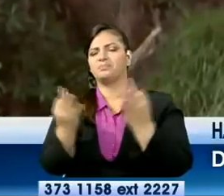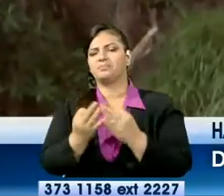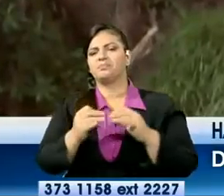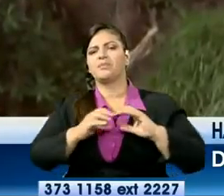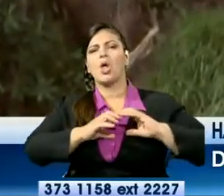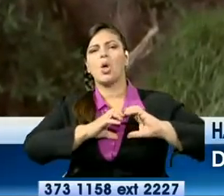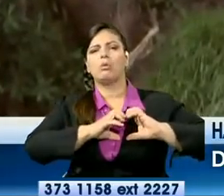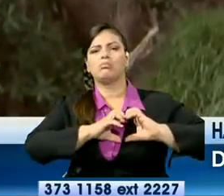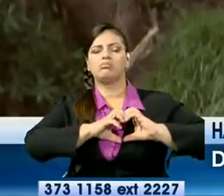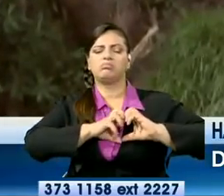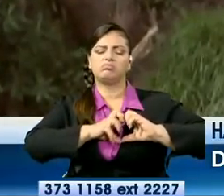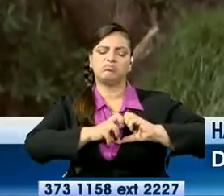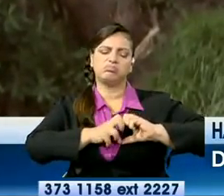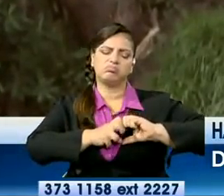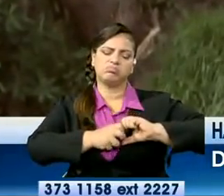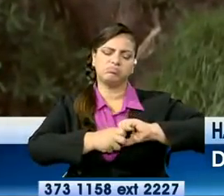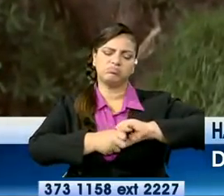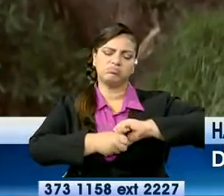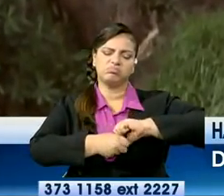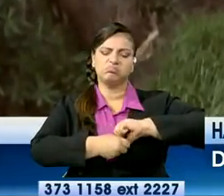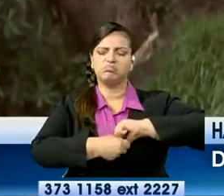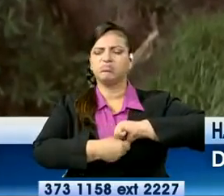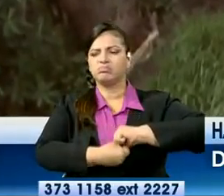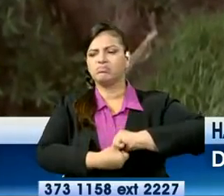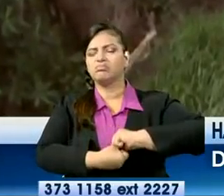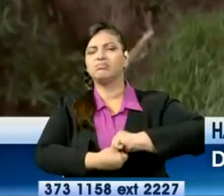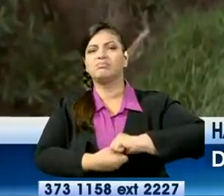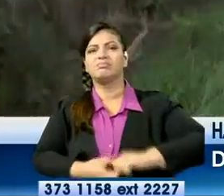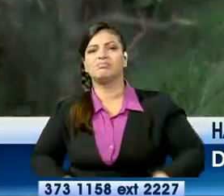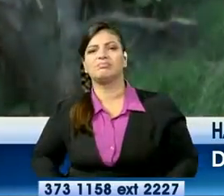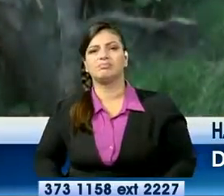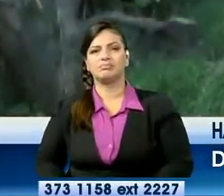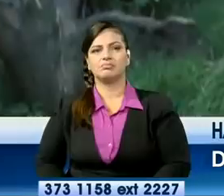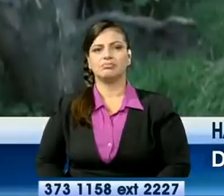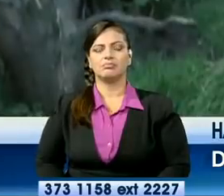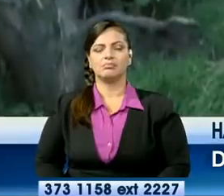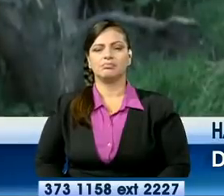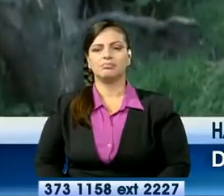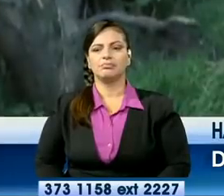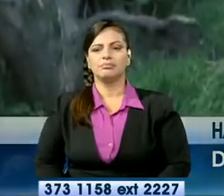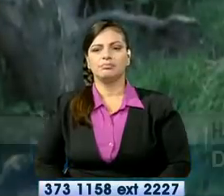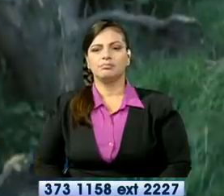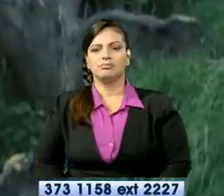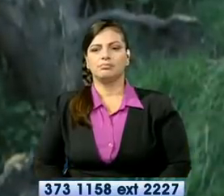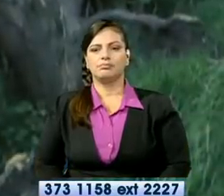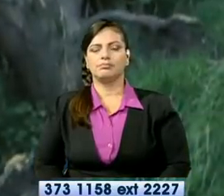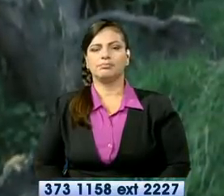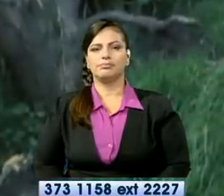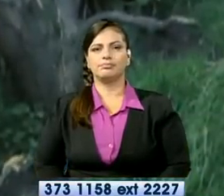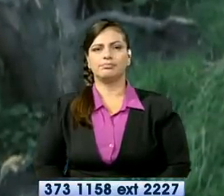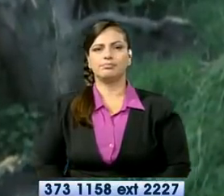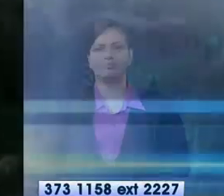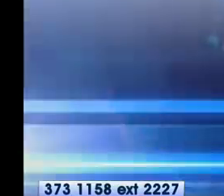de quienes se quedan a llorar la partida inesperada del ser querido. En Quito informó Iván Casamen.